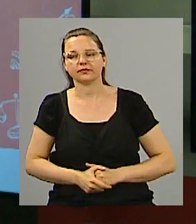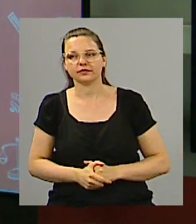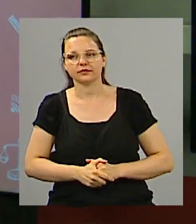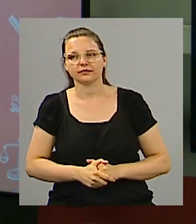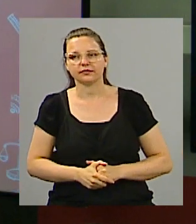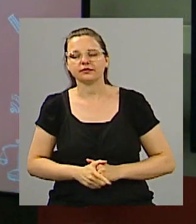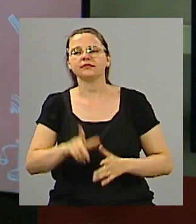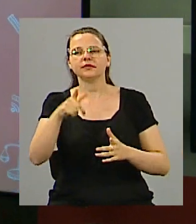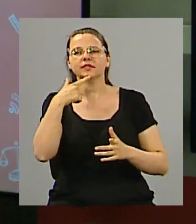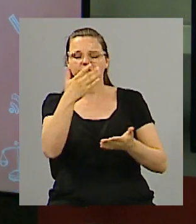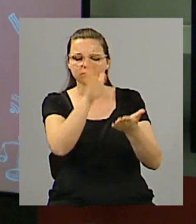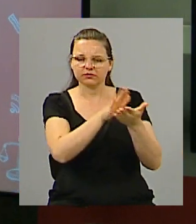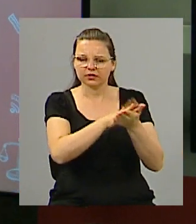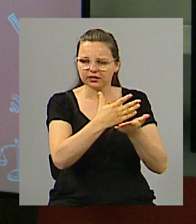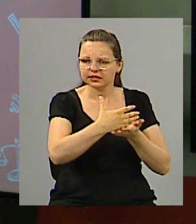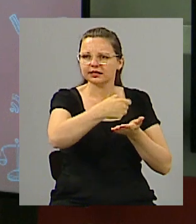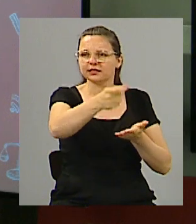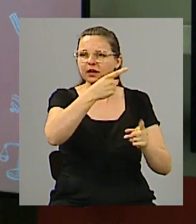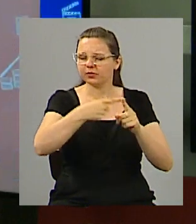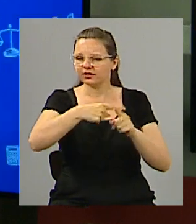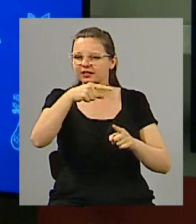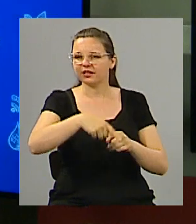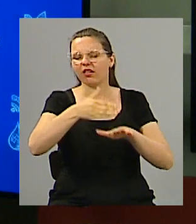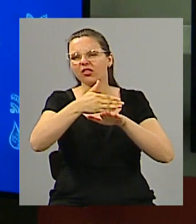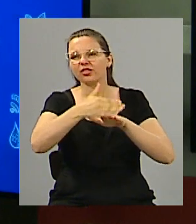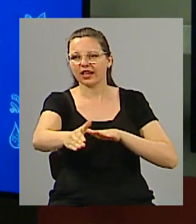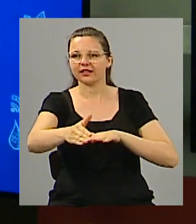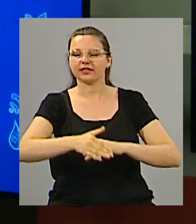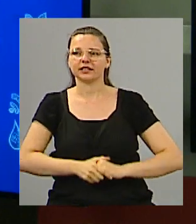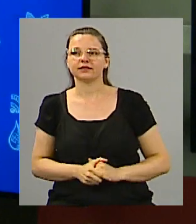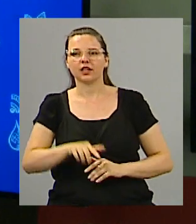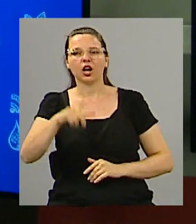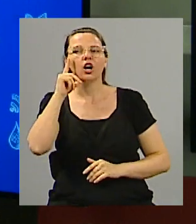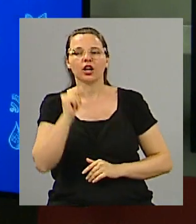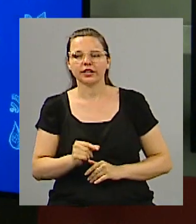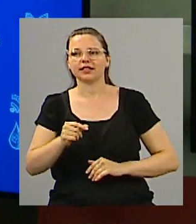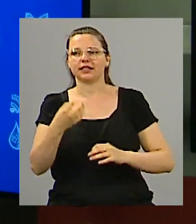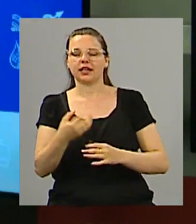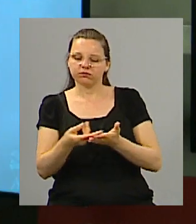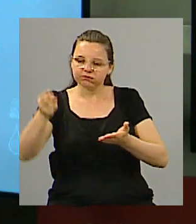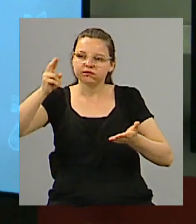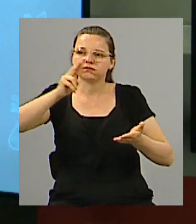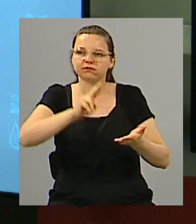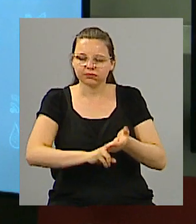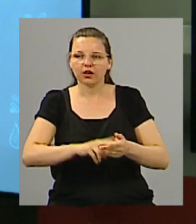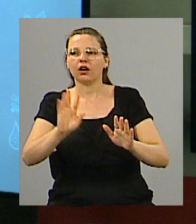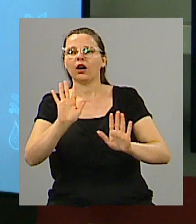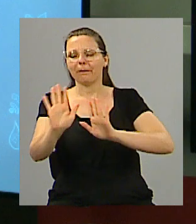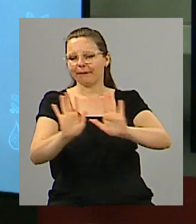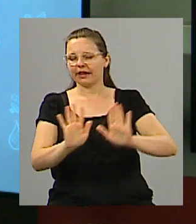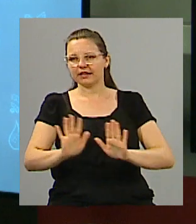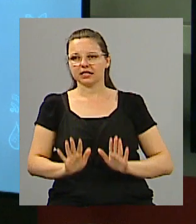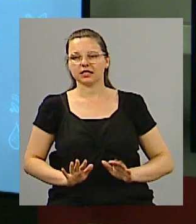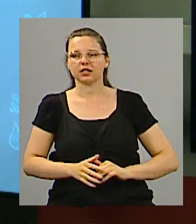diagnóstico tardío, ¿sí? Que eso me parece que hay que tener en cuenta. Hoy es el día para hablar del tema, volver a hacer hincapié en la prevención, pero